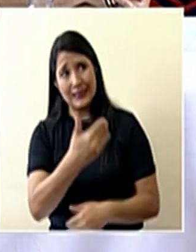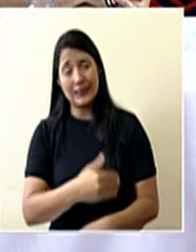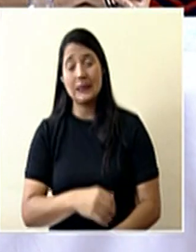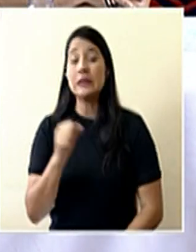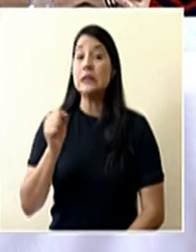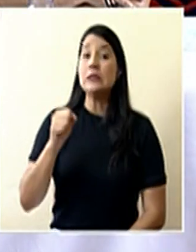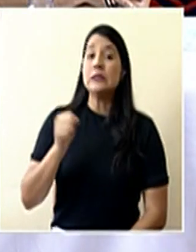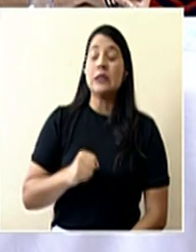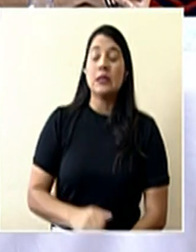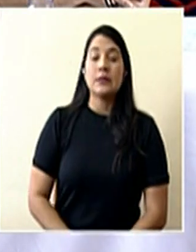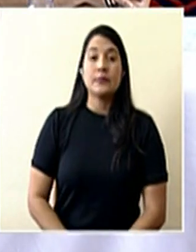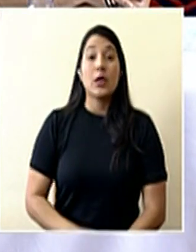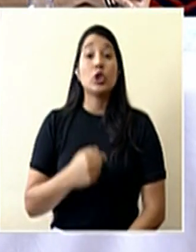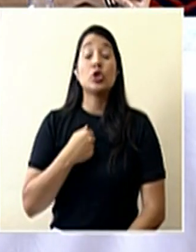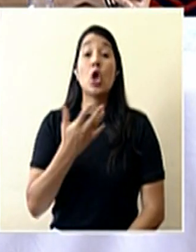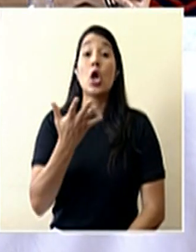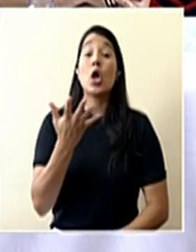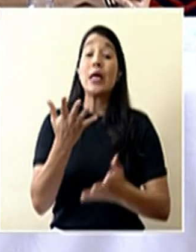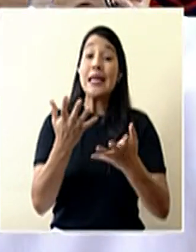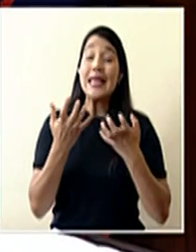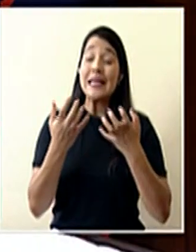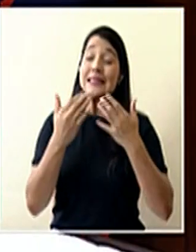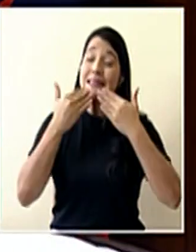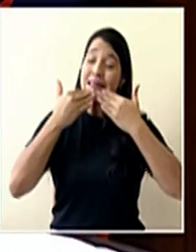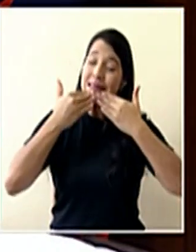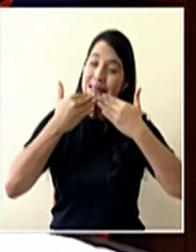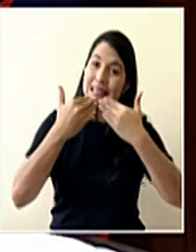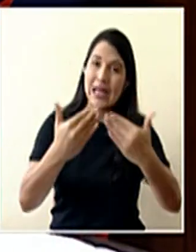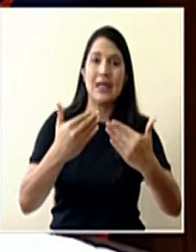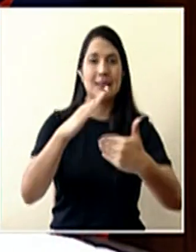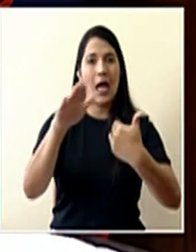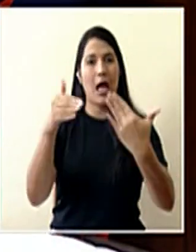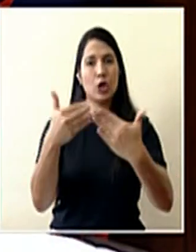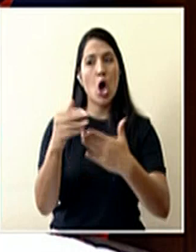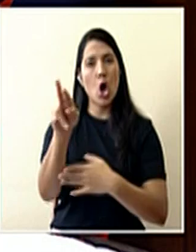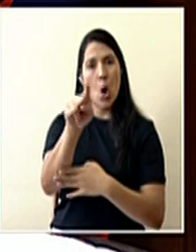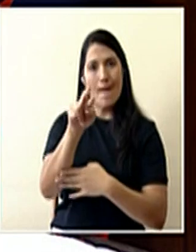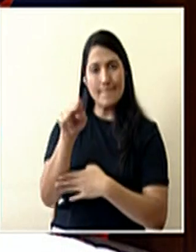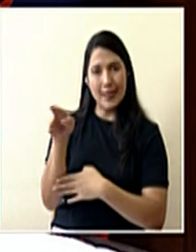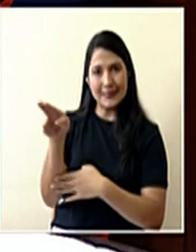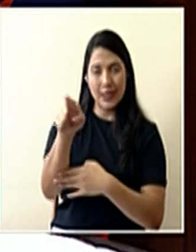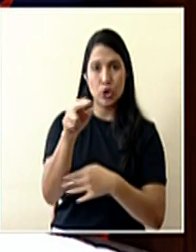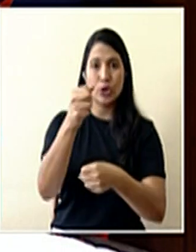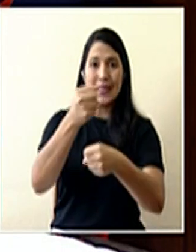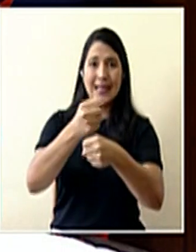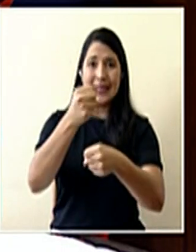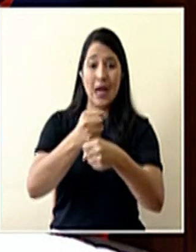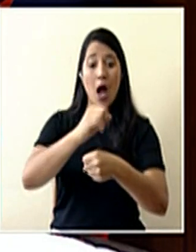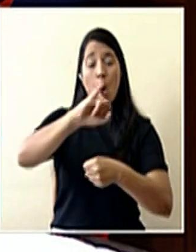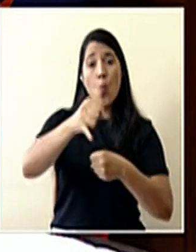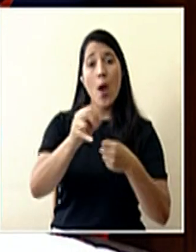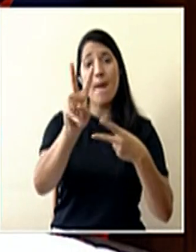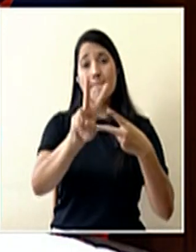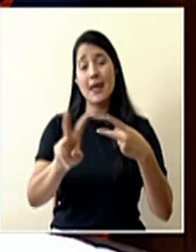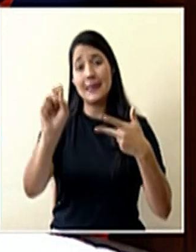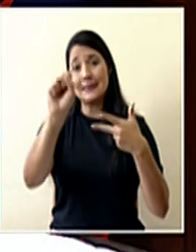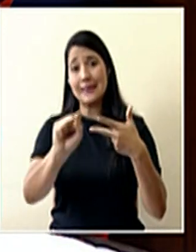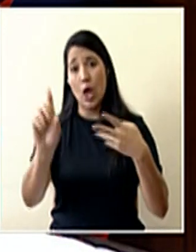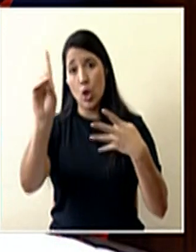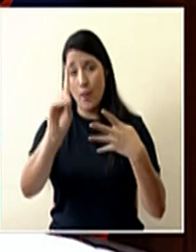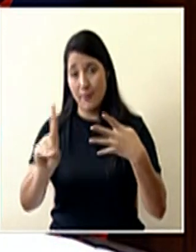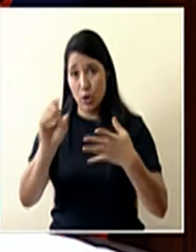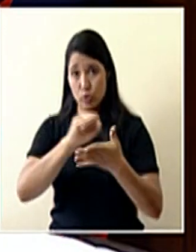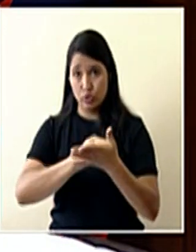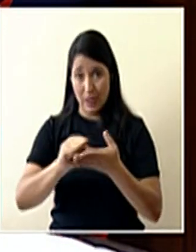Sí, yo quiero agradecerle profundamente a todos los compañeros que van a estar trabajando jueves, viernes, sábado y domingo